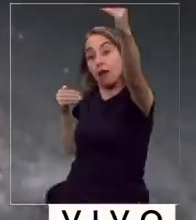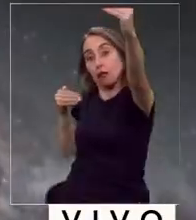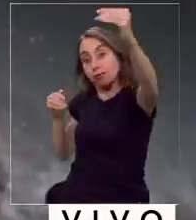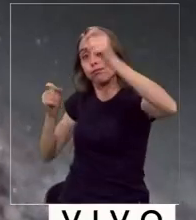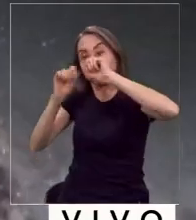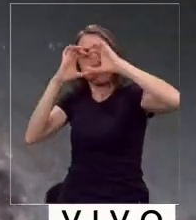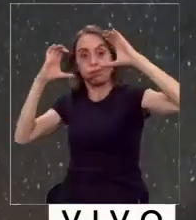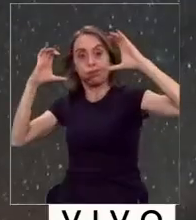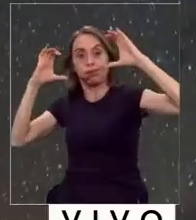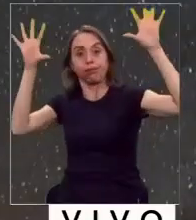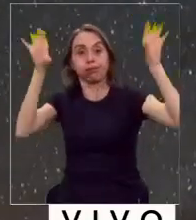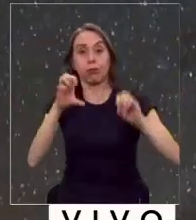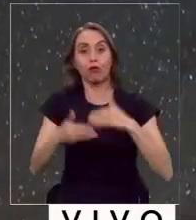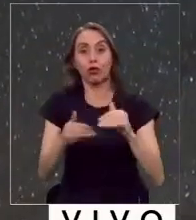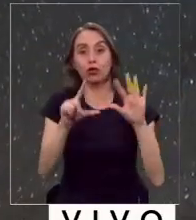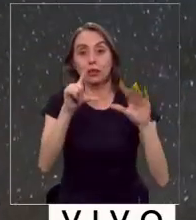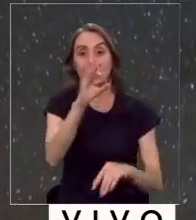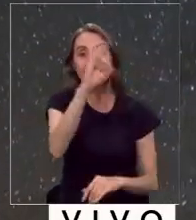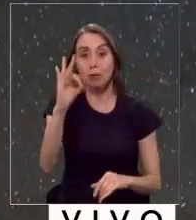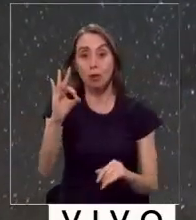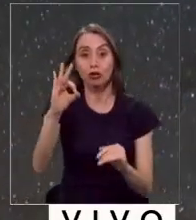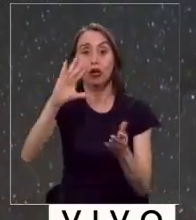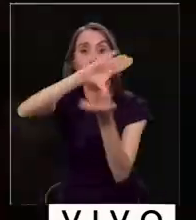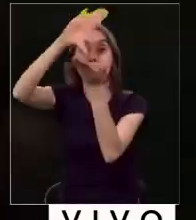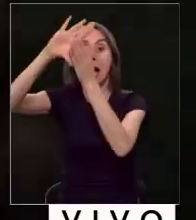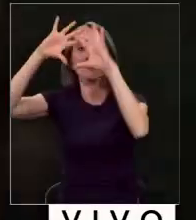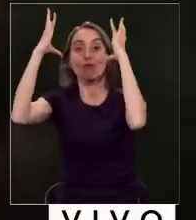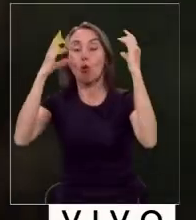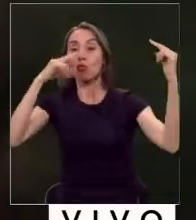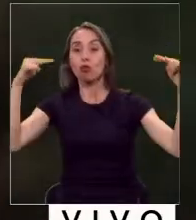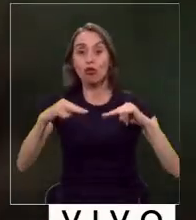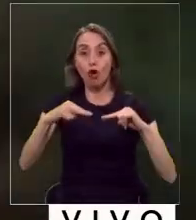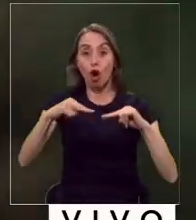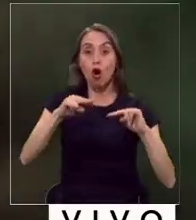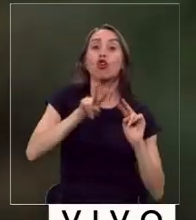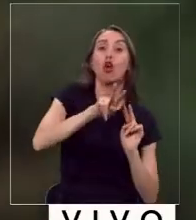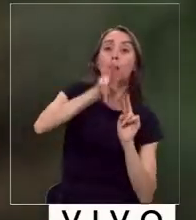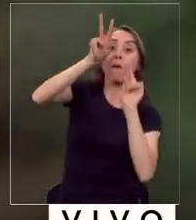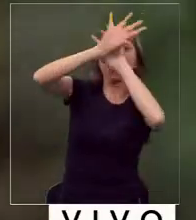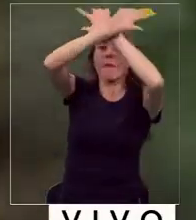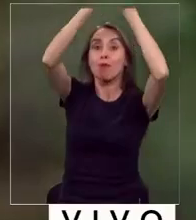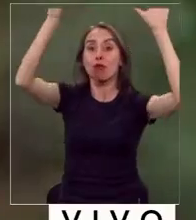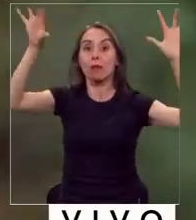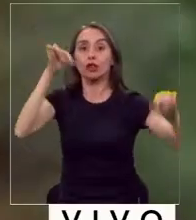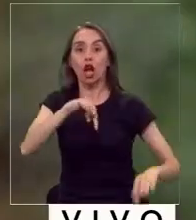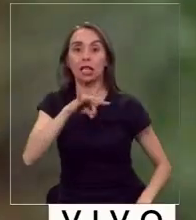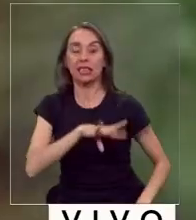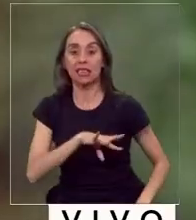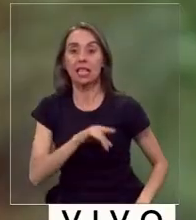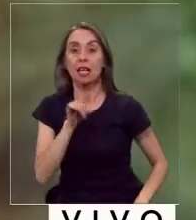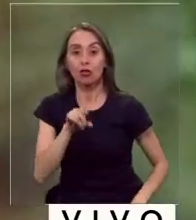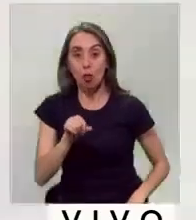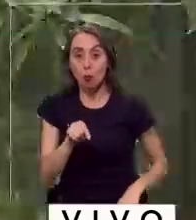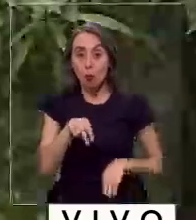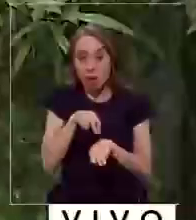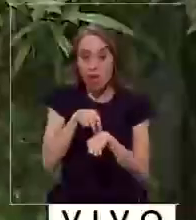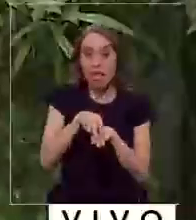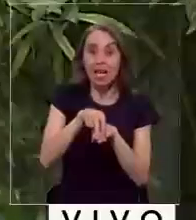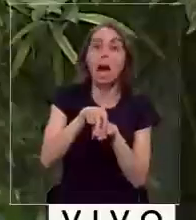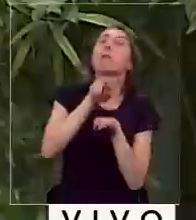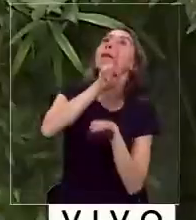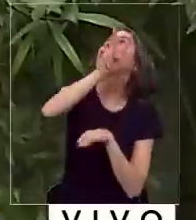funcionamiento. 70% de la observación mundial del cosmos dependerá de nuestro país. Tú puedes salir al cielo, mirar la estrella y ya